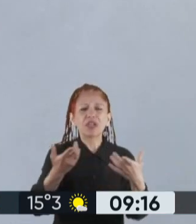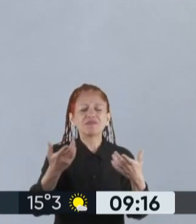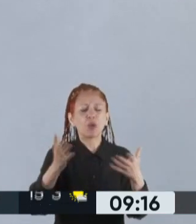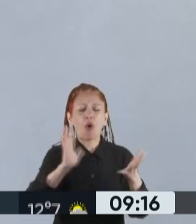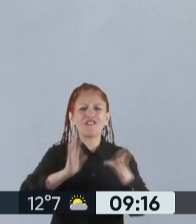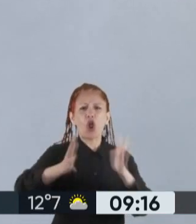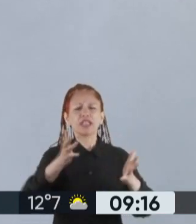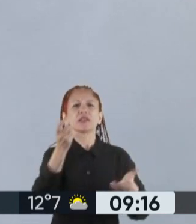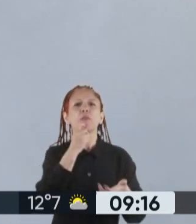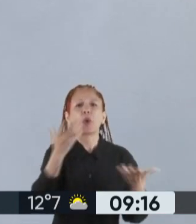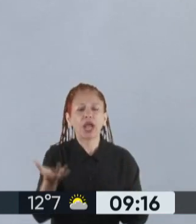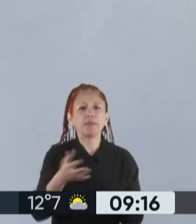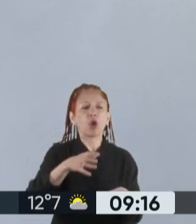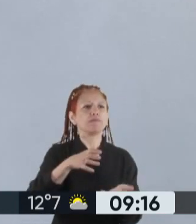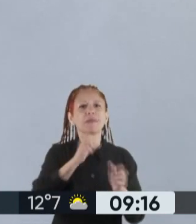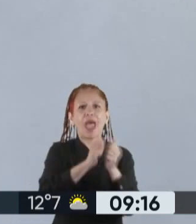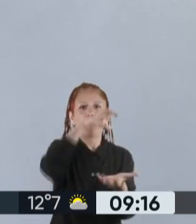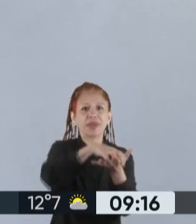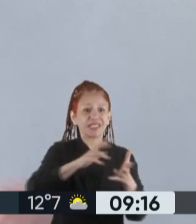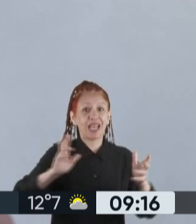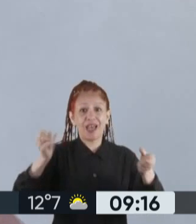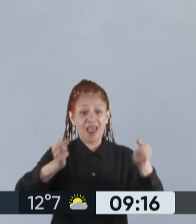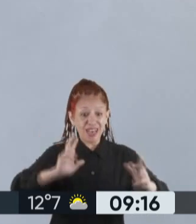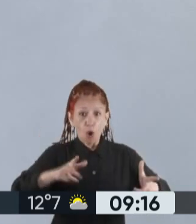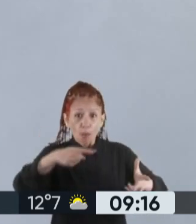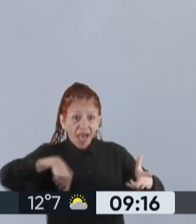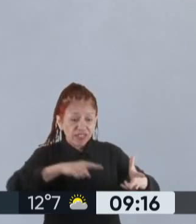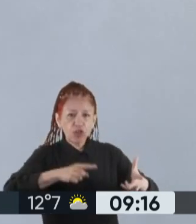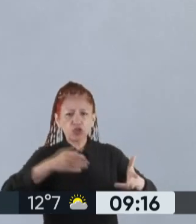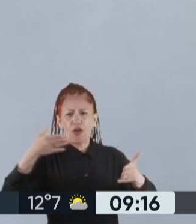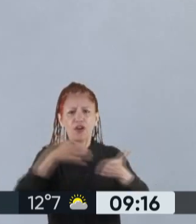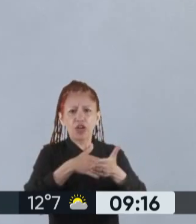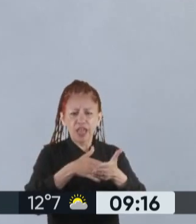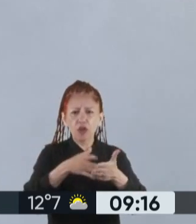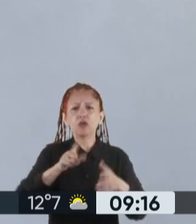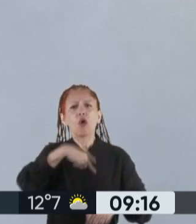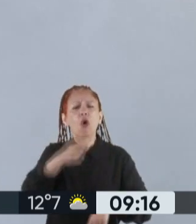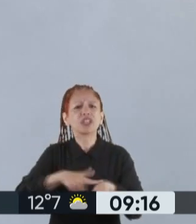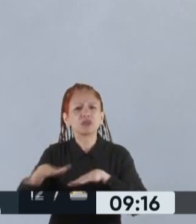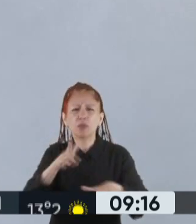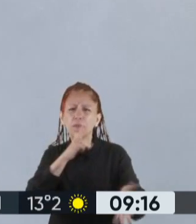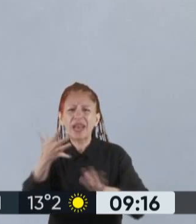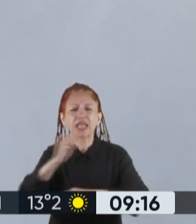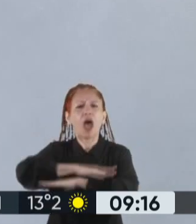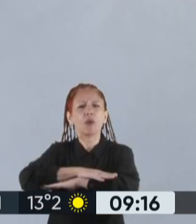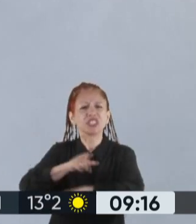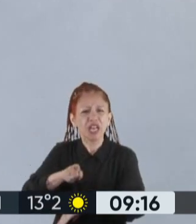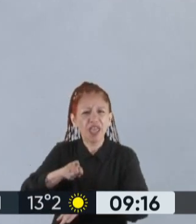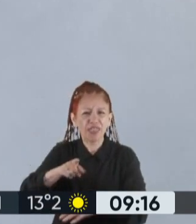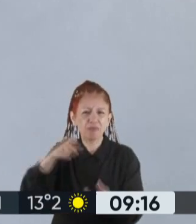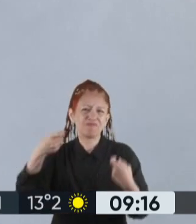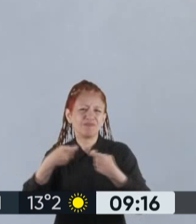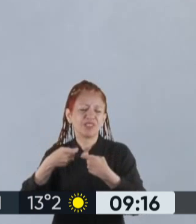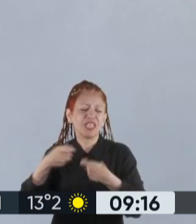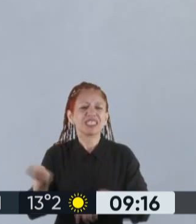el bloqueo de las plantas de neumáticos, una situación similar en Avellaneda por parte del sindicato de camioneros. Lo que